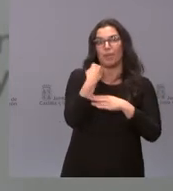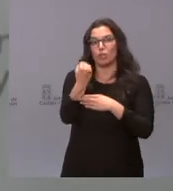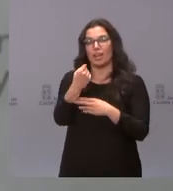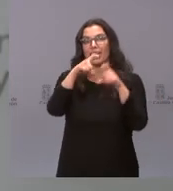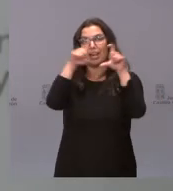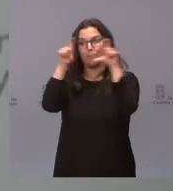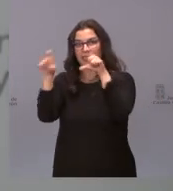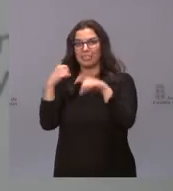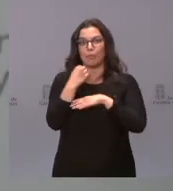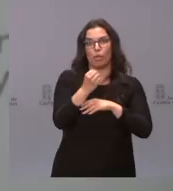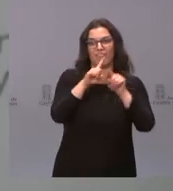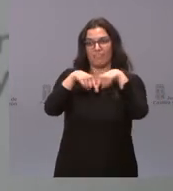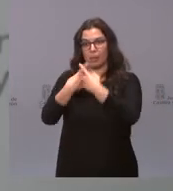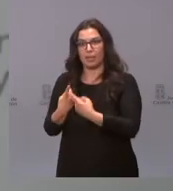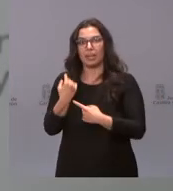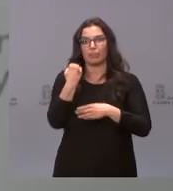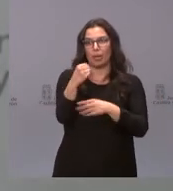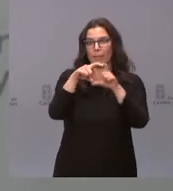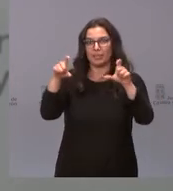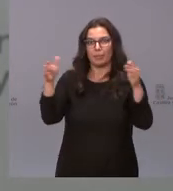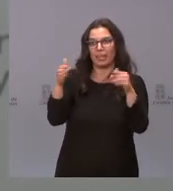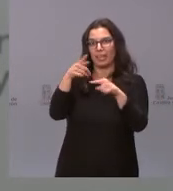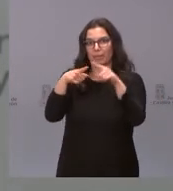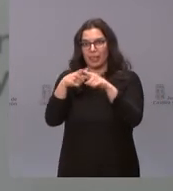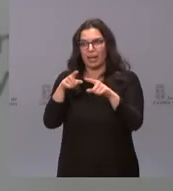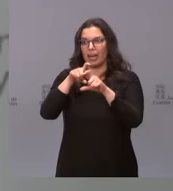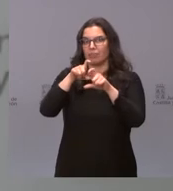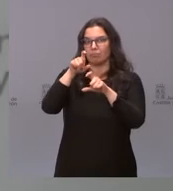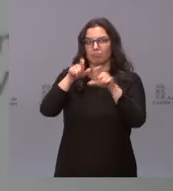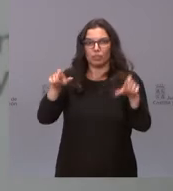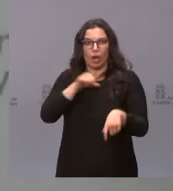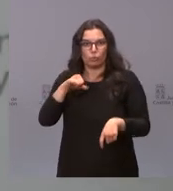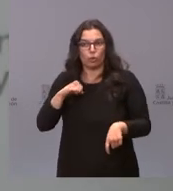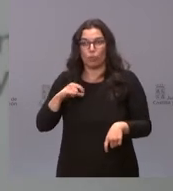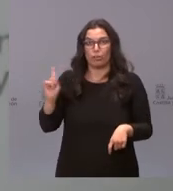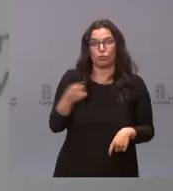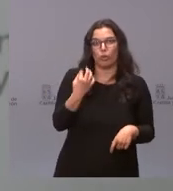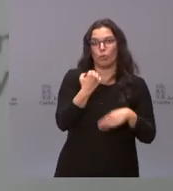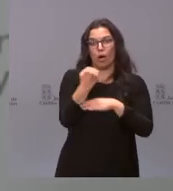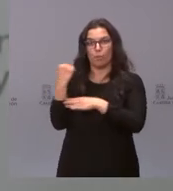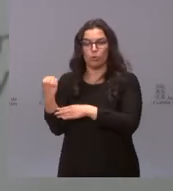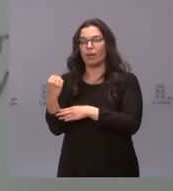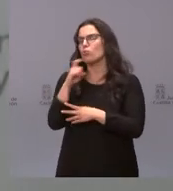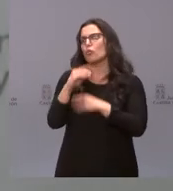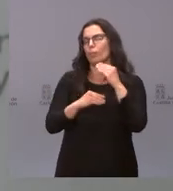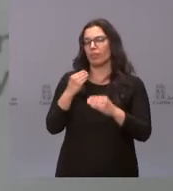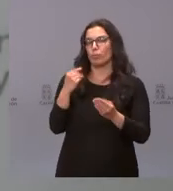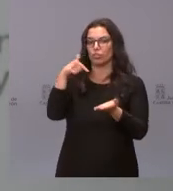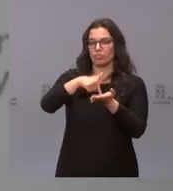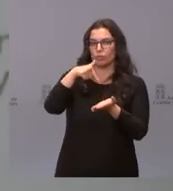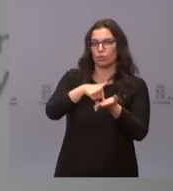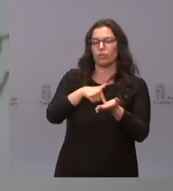familias a las pymes a los autónomos con una política fiscal inteligente y